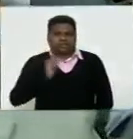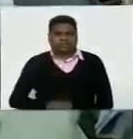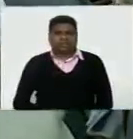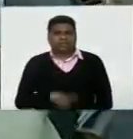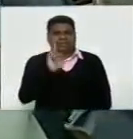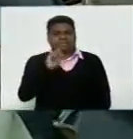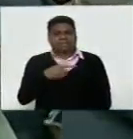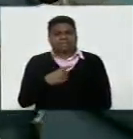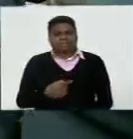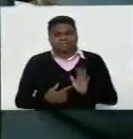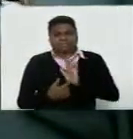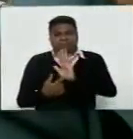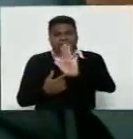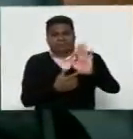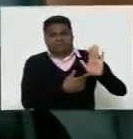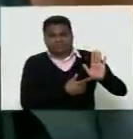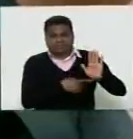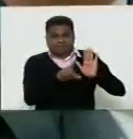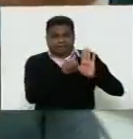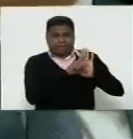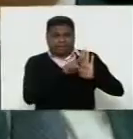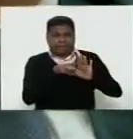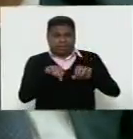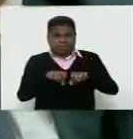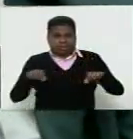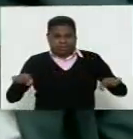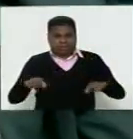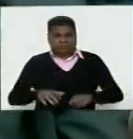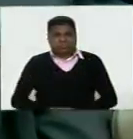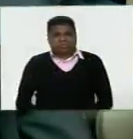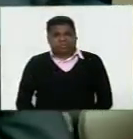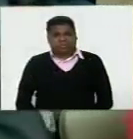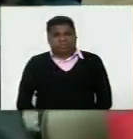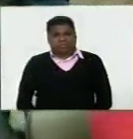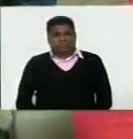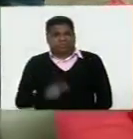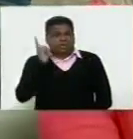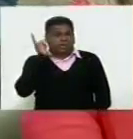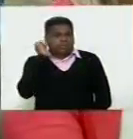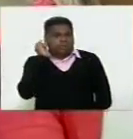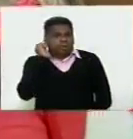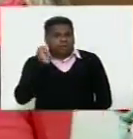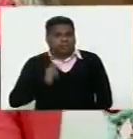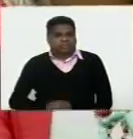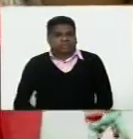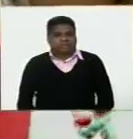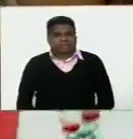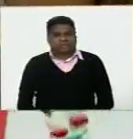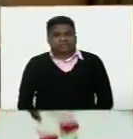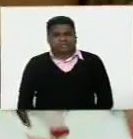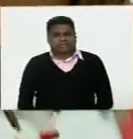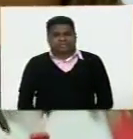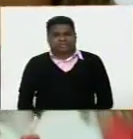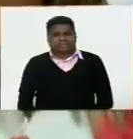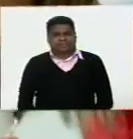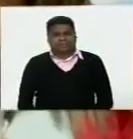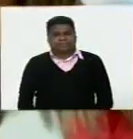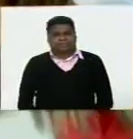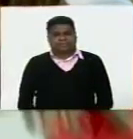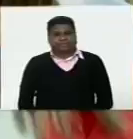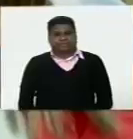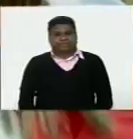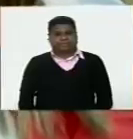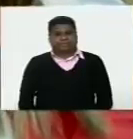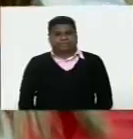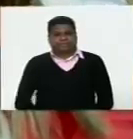También se legisló para la educación de las mujeres. Se convirtieron